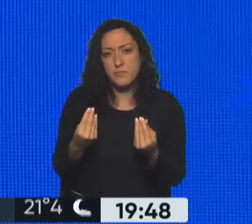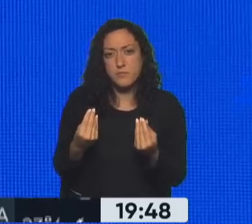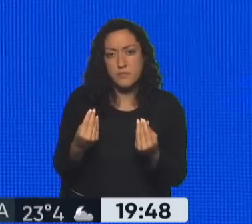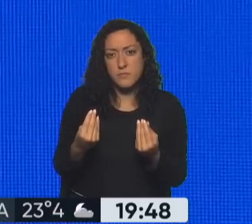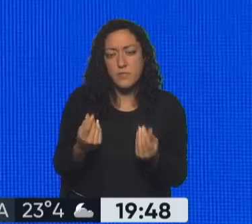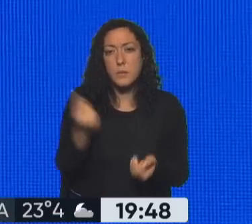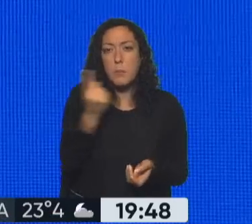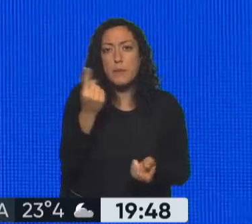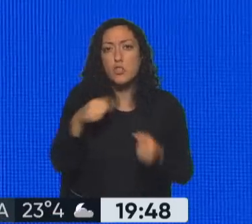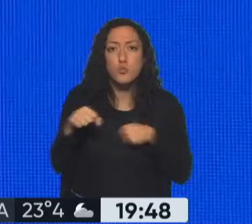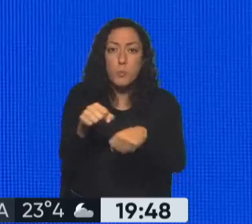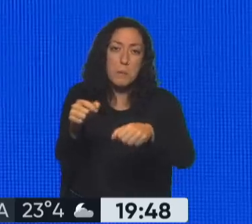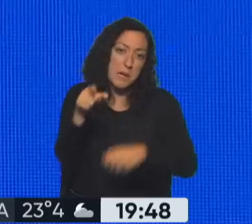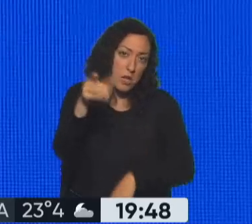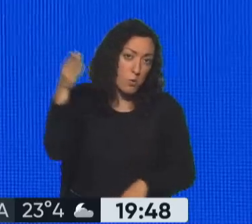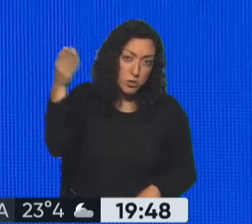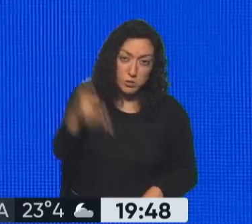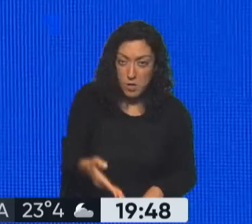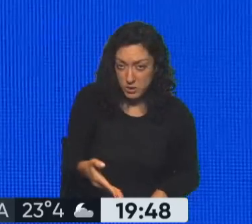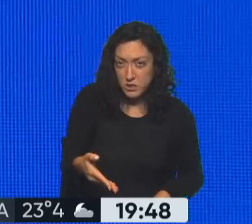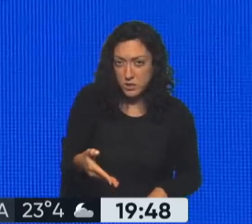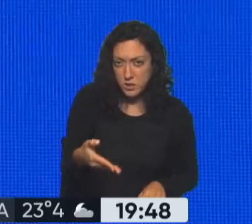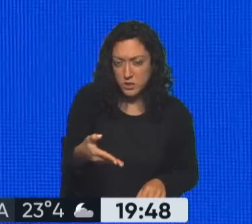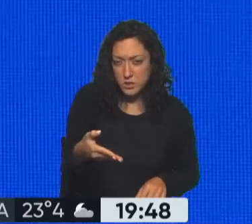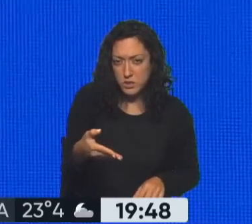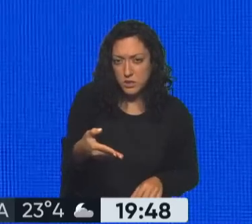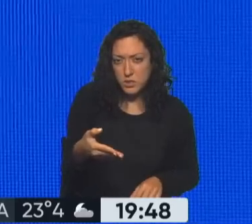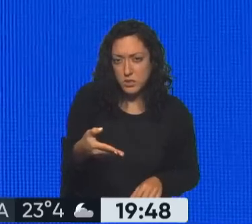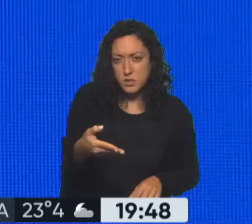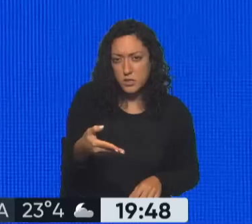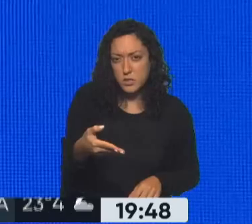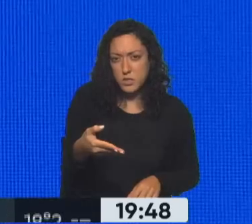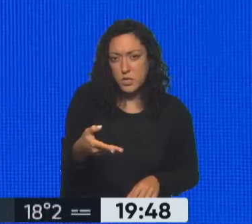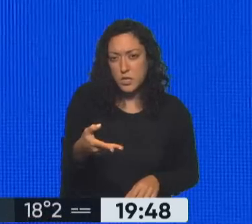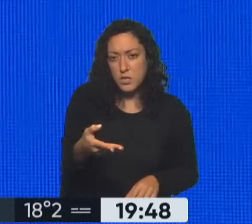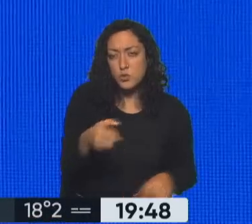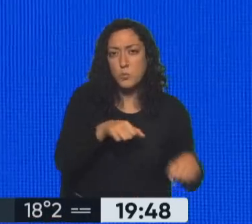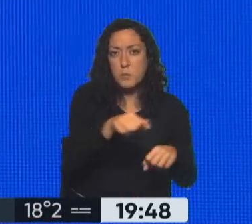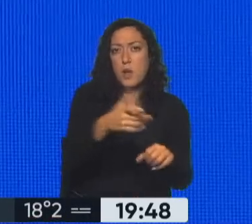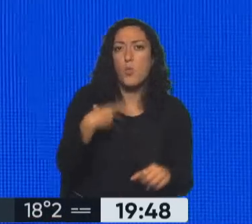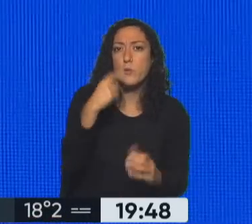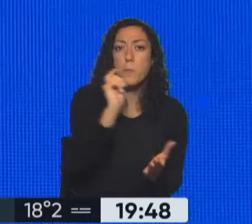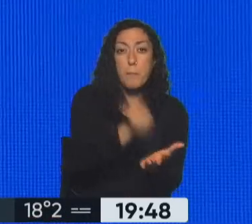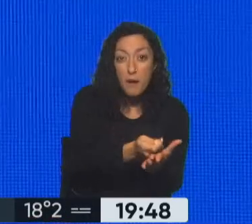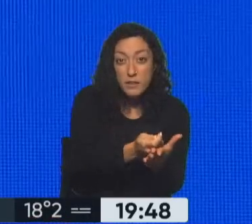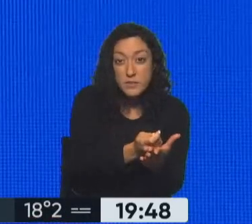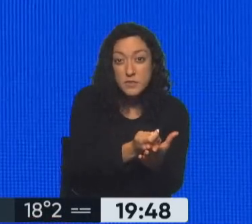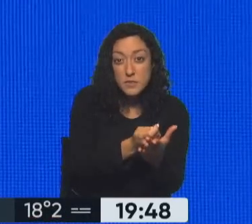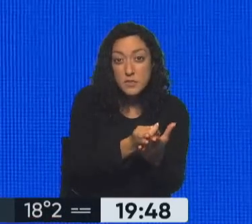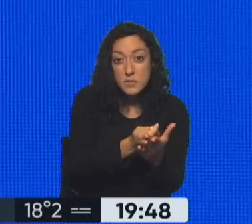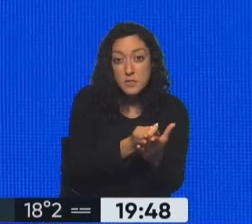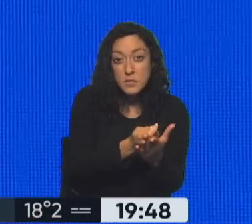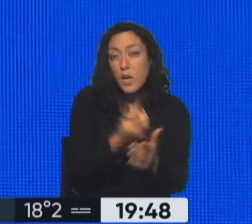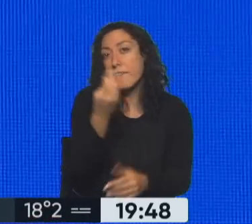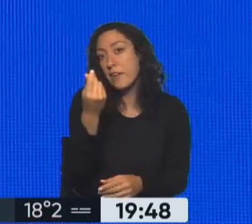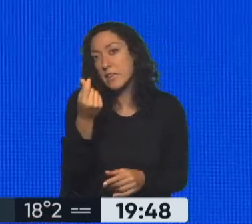cuando vos vas al supermercado y le pagás al dueño del supermercado, le pagás